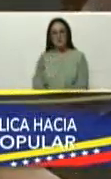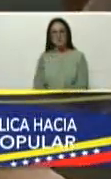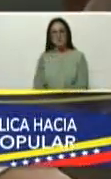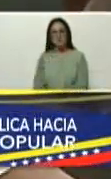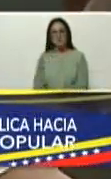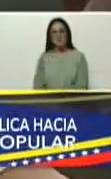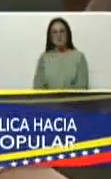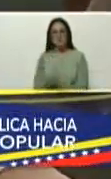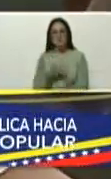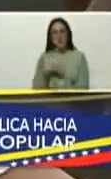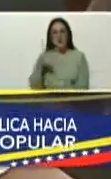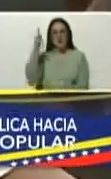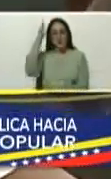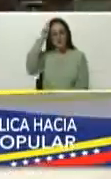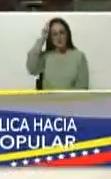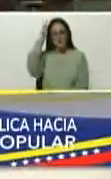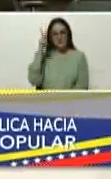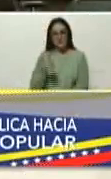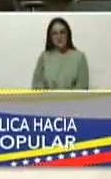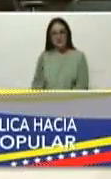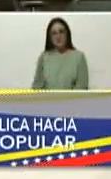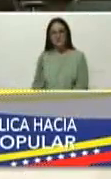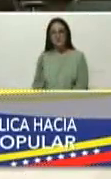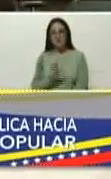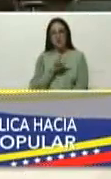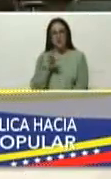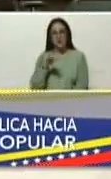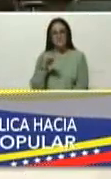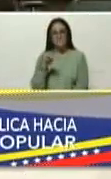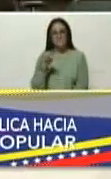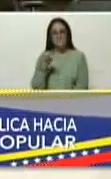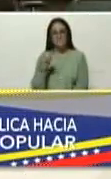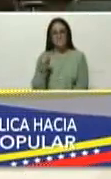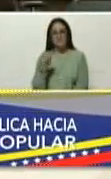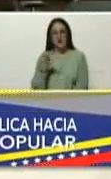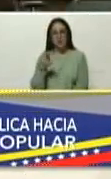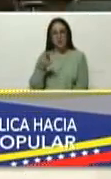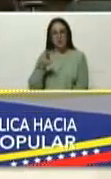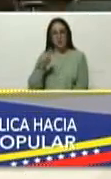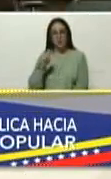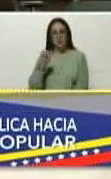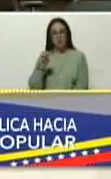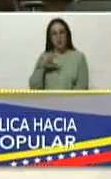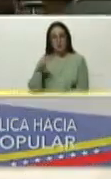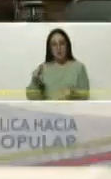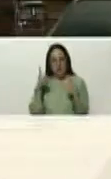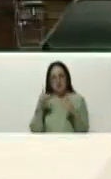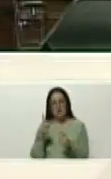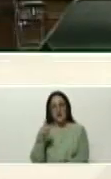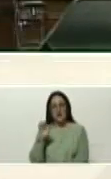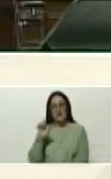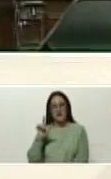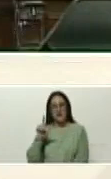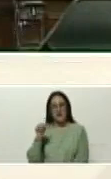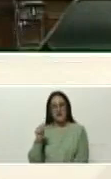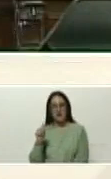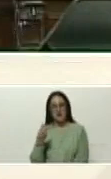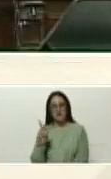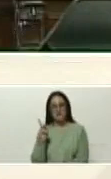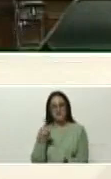Gran cacique Guaycamacuto, allá en Macuto, La Guaira. Keila Ramírez, vocera de la comuna Aguerrido